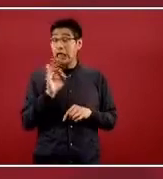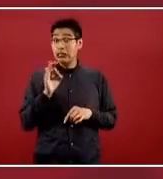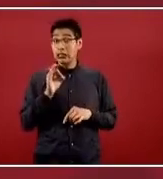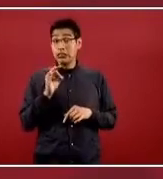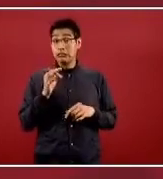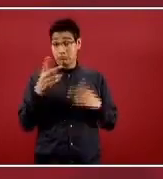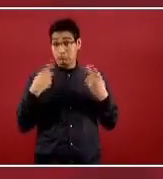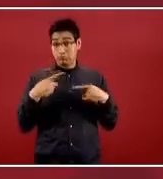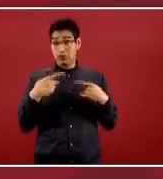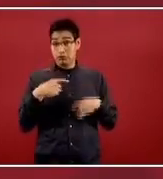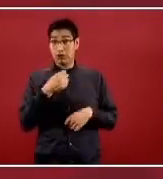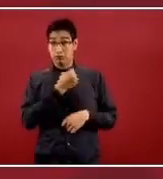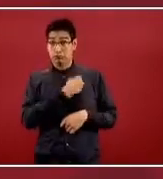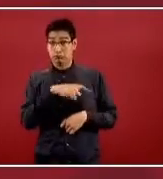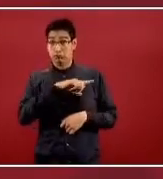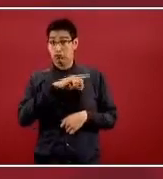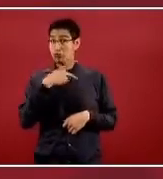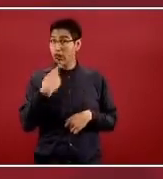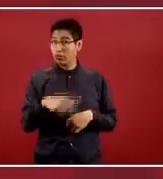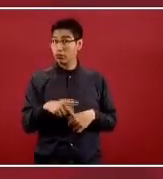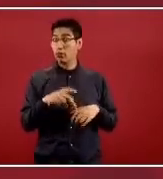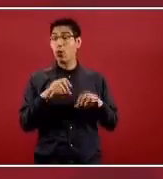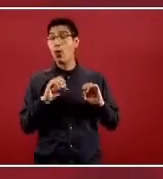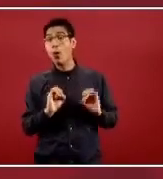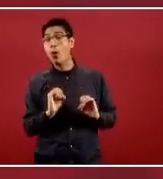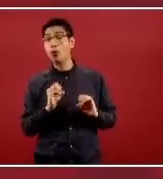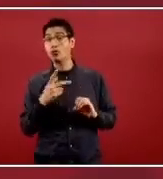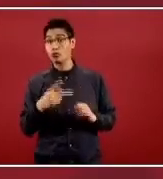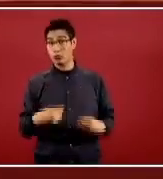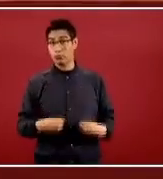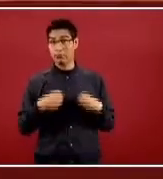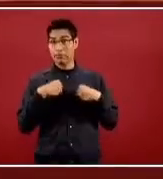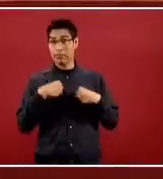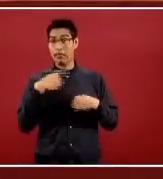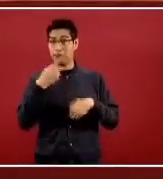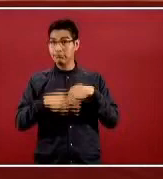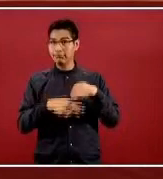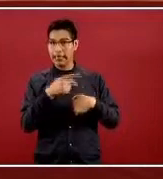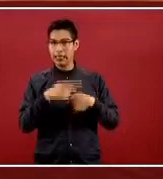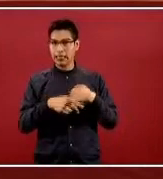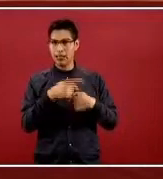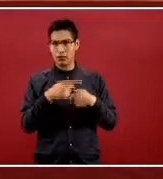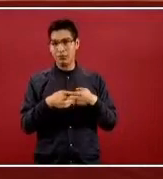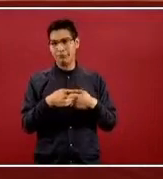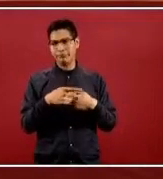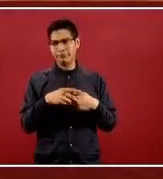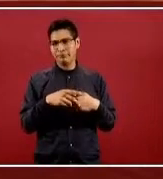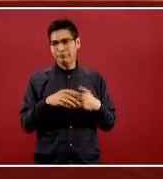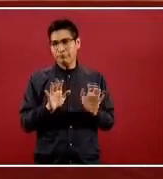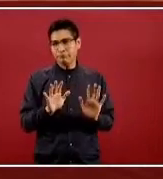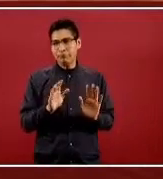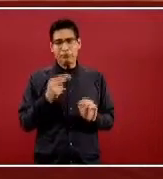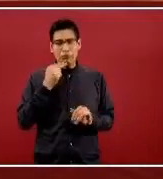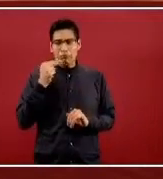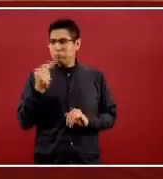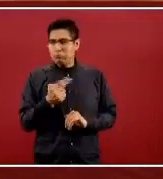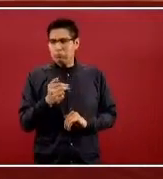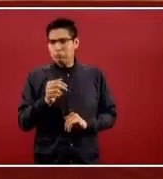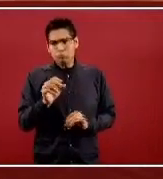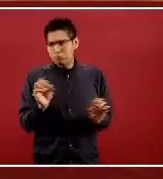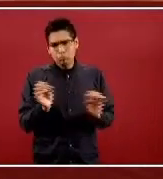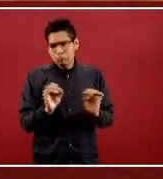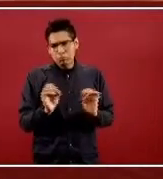salud o se ponga en riesgo la vida de las personas que estaban programadas en esas cirugías. Pero médicamente hay